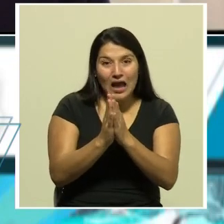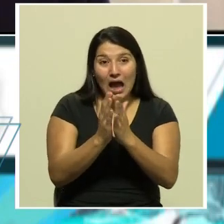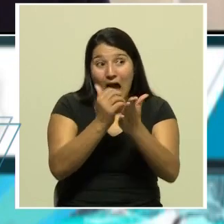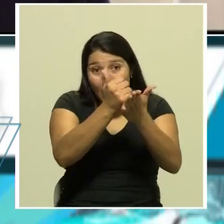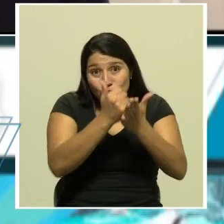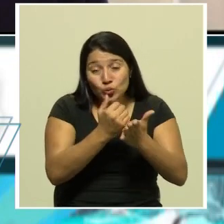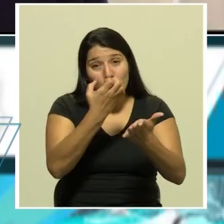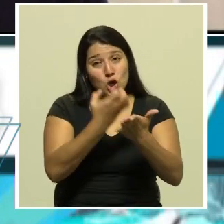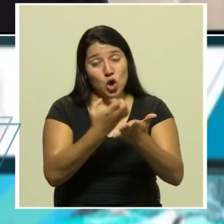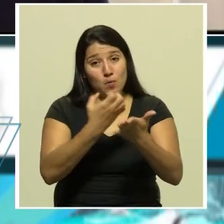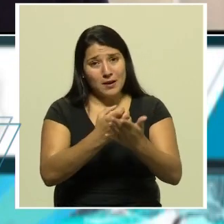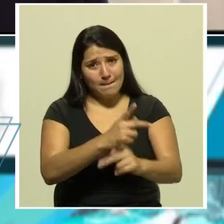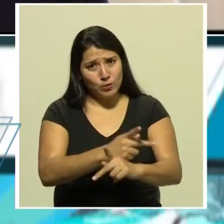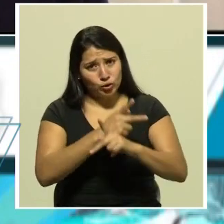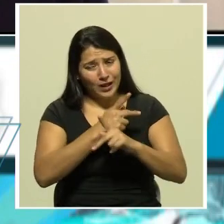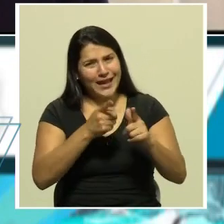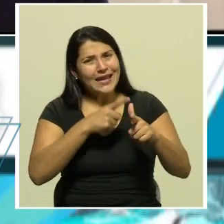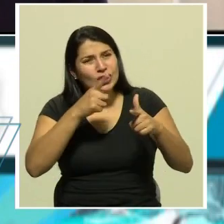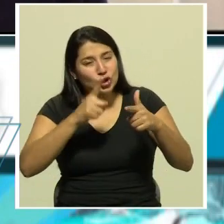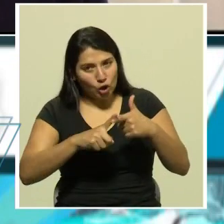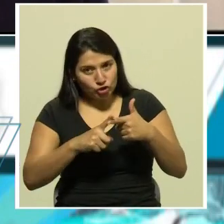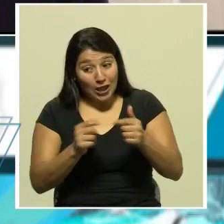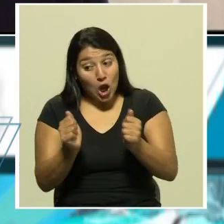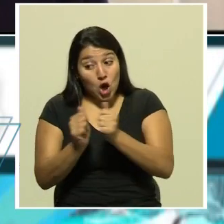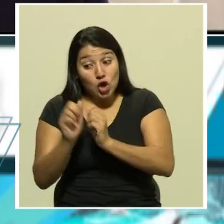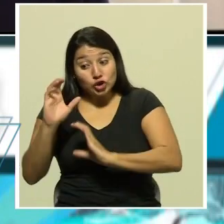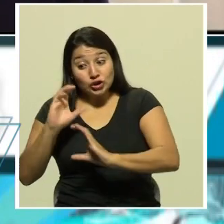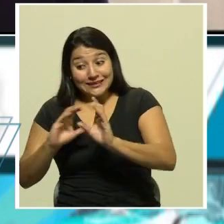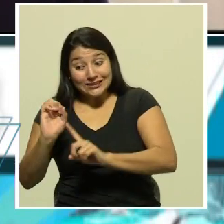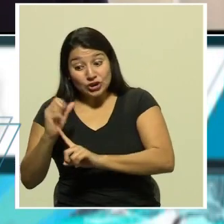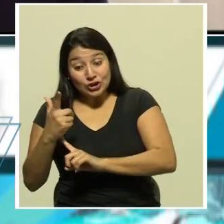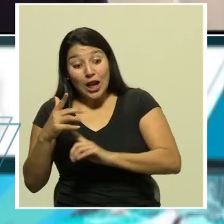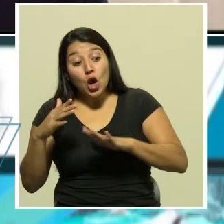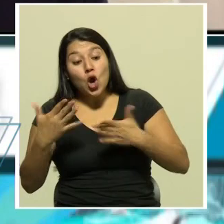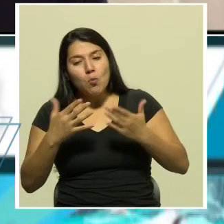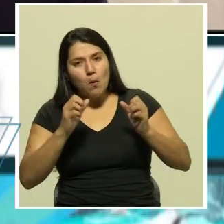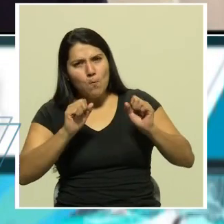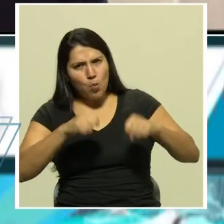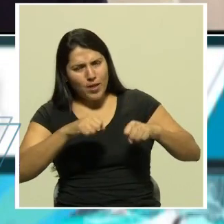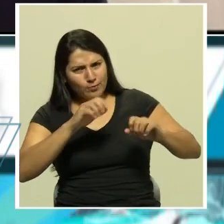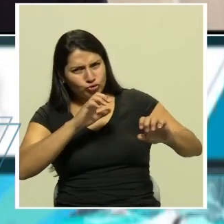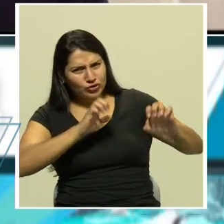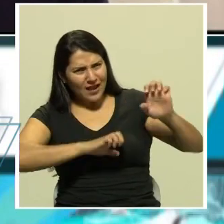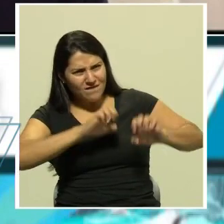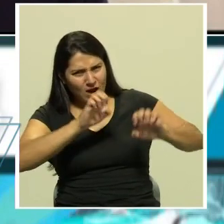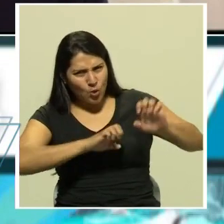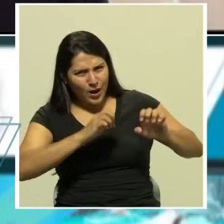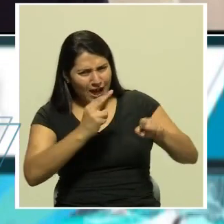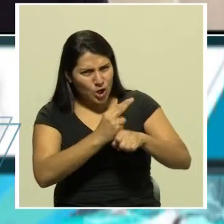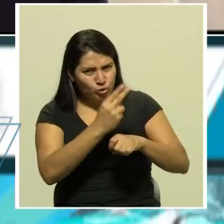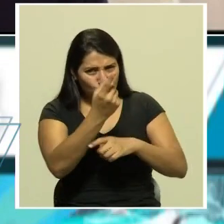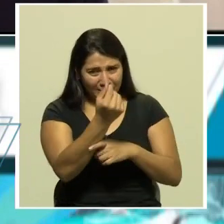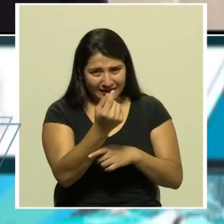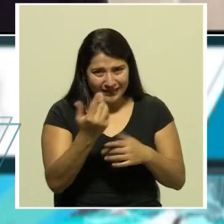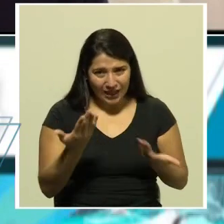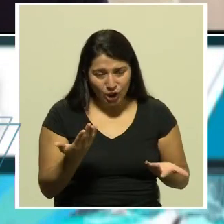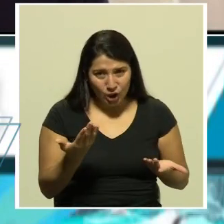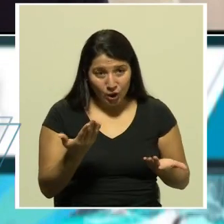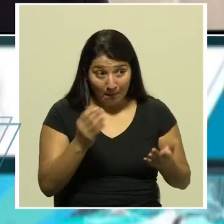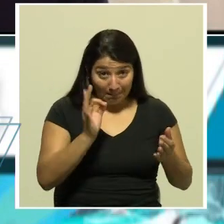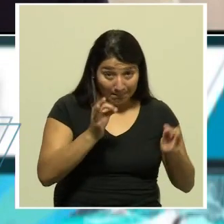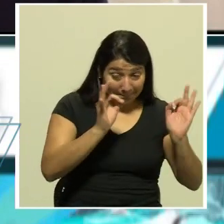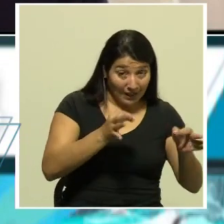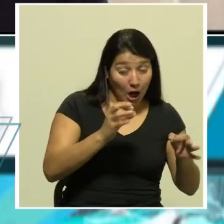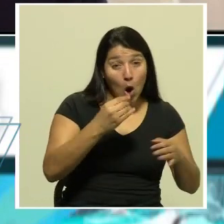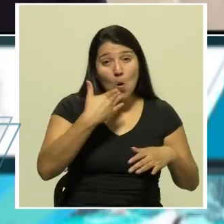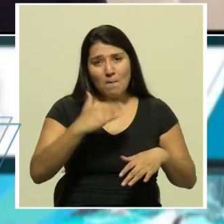bono Proteger. ¿Cómo evaluar si estamos aplicando bien o no esos fondos? ¿Quién necesita o